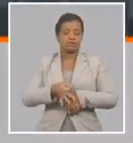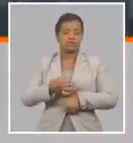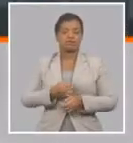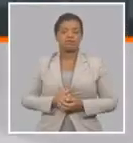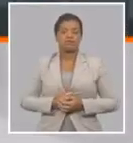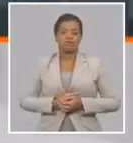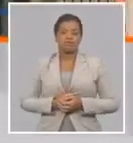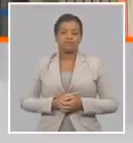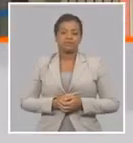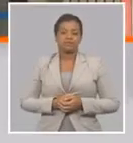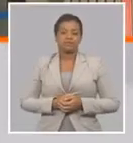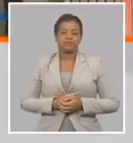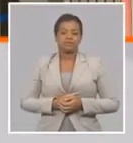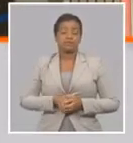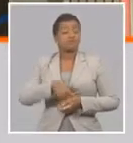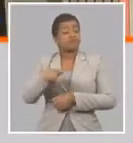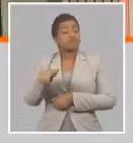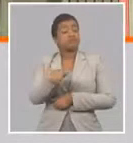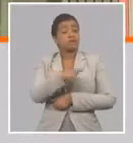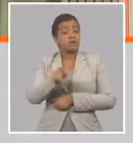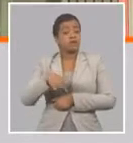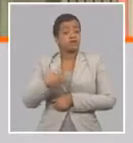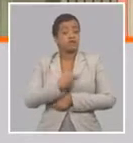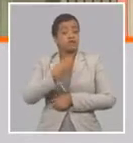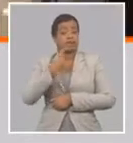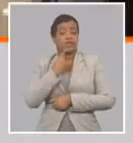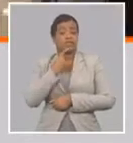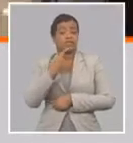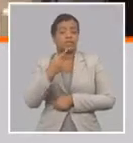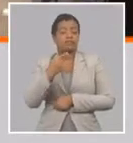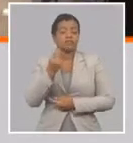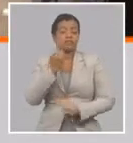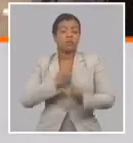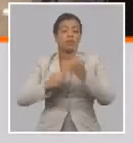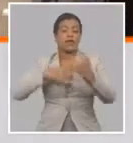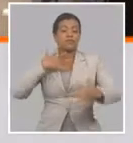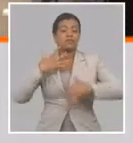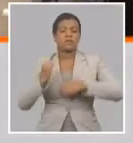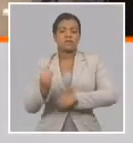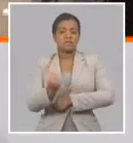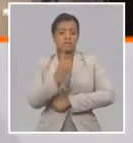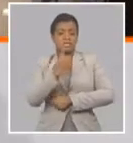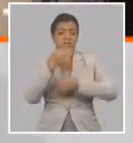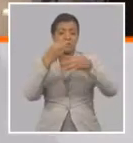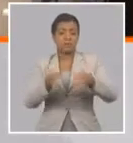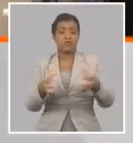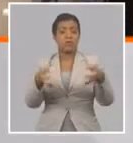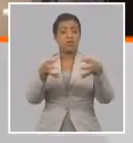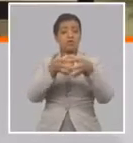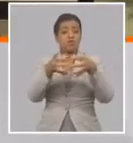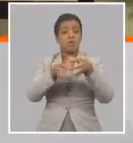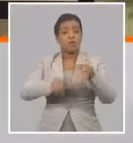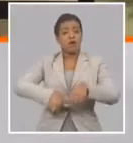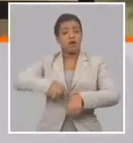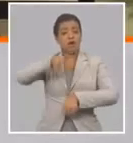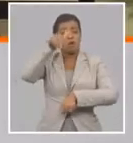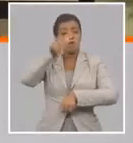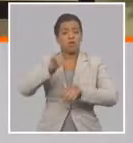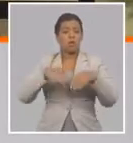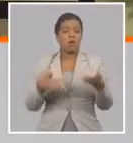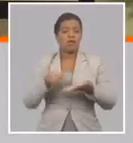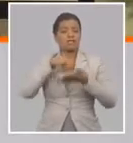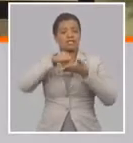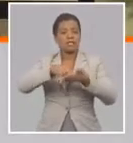mencionamos además dentro de las actividades fundamentales que realiza la corporación de la aviación civil lo constituyen los